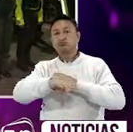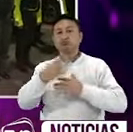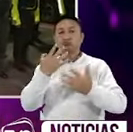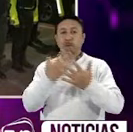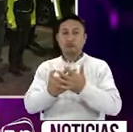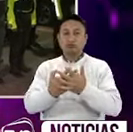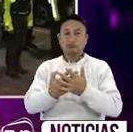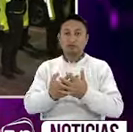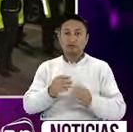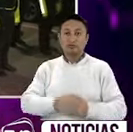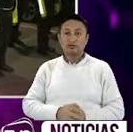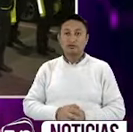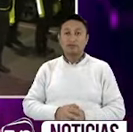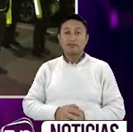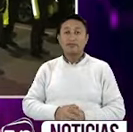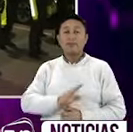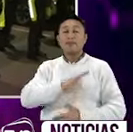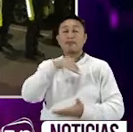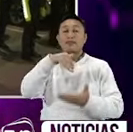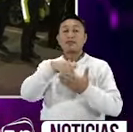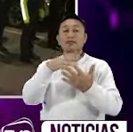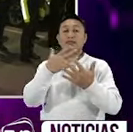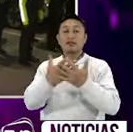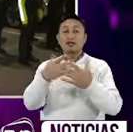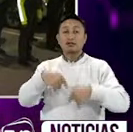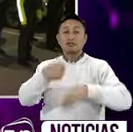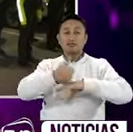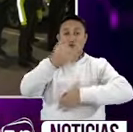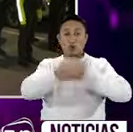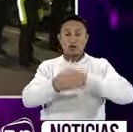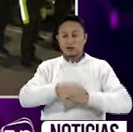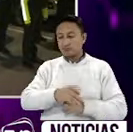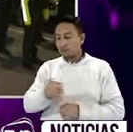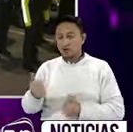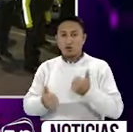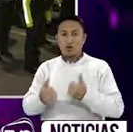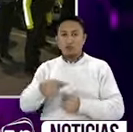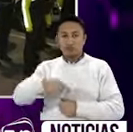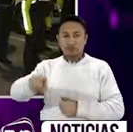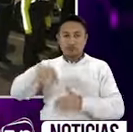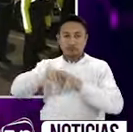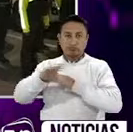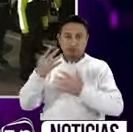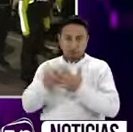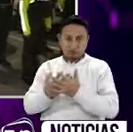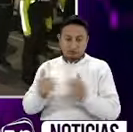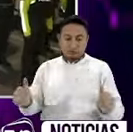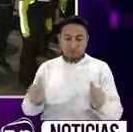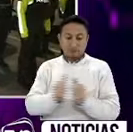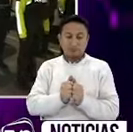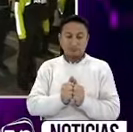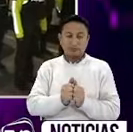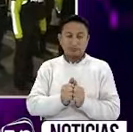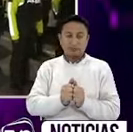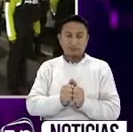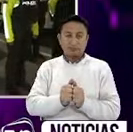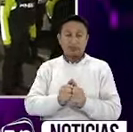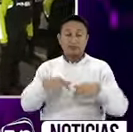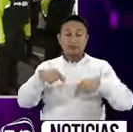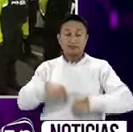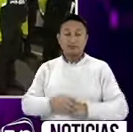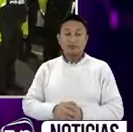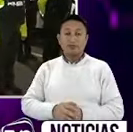cárcel, al centro de privación de libertad que determine el juez competente. Junto a él también será y fue